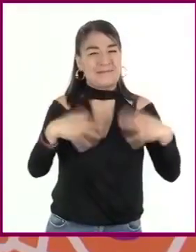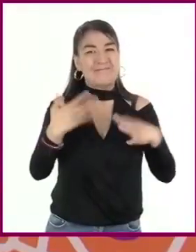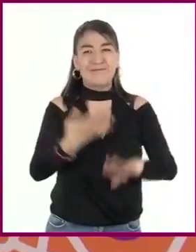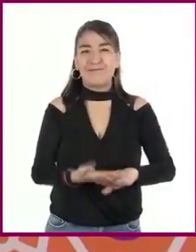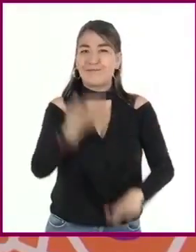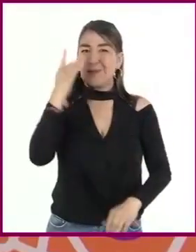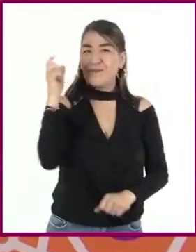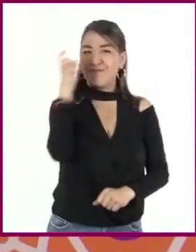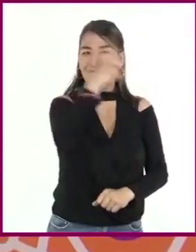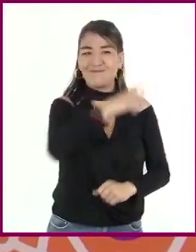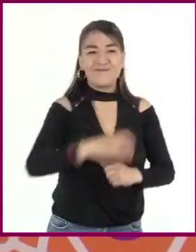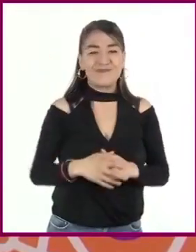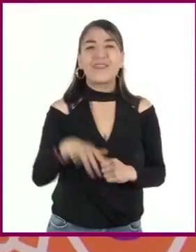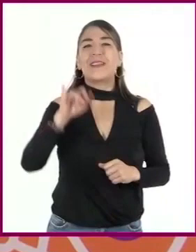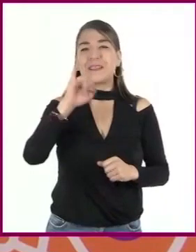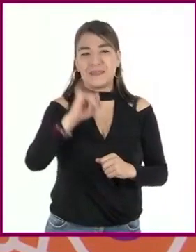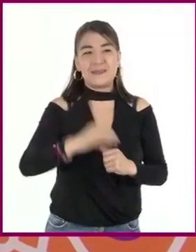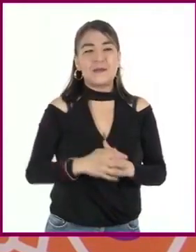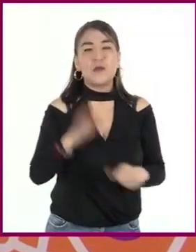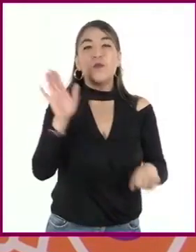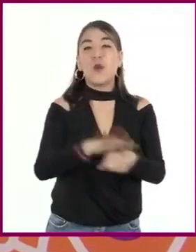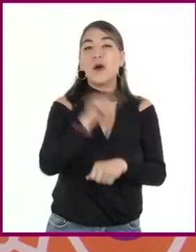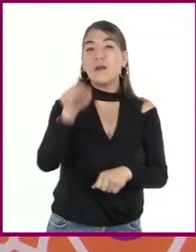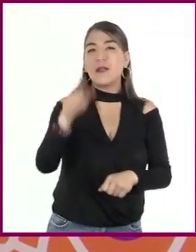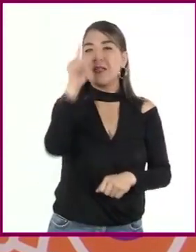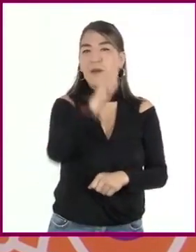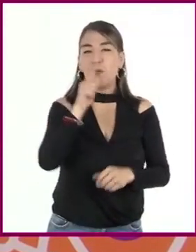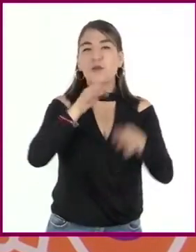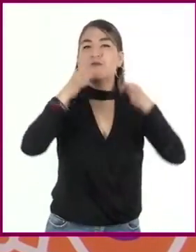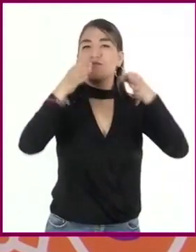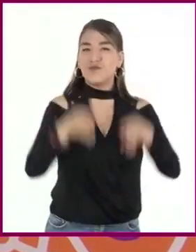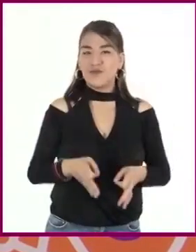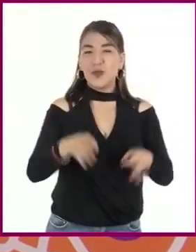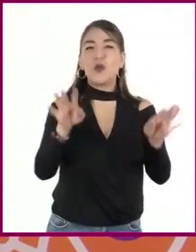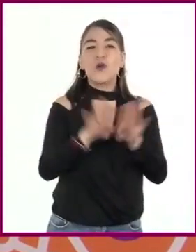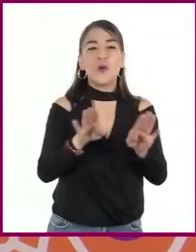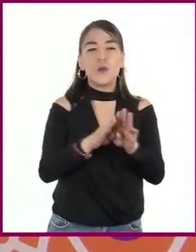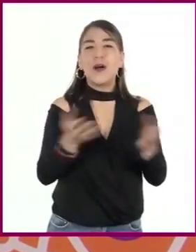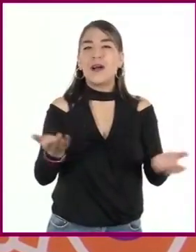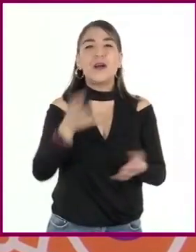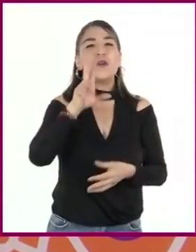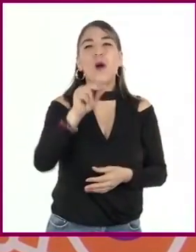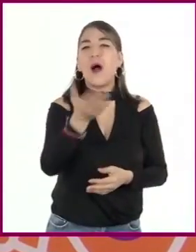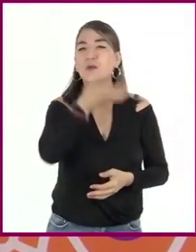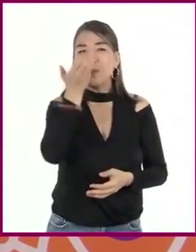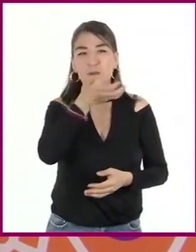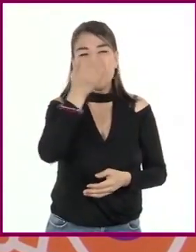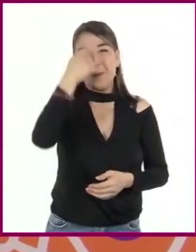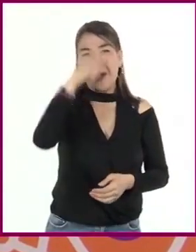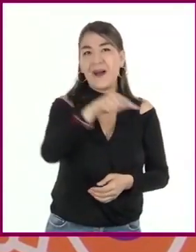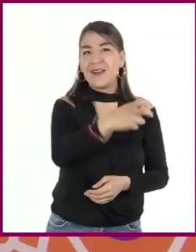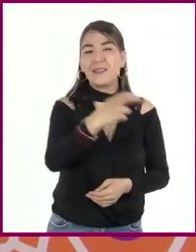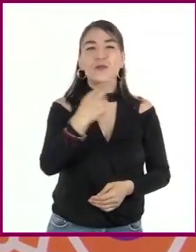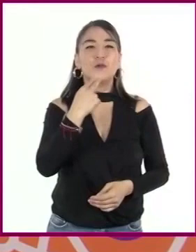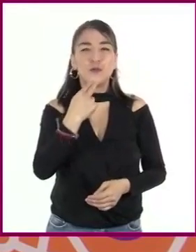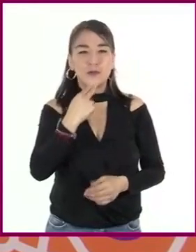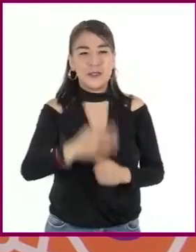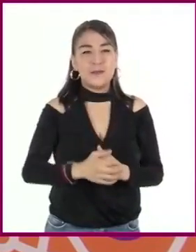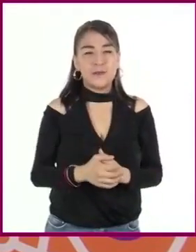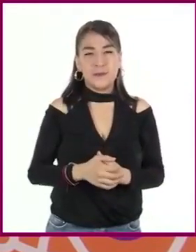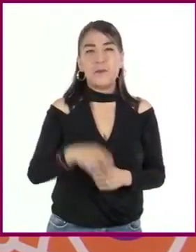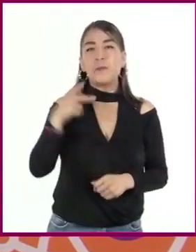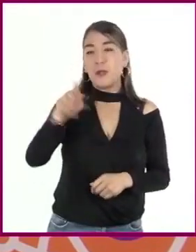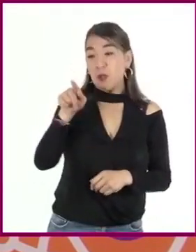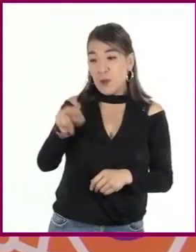complicado. Sí, porque es un lenguaje muy formal que no estamos acostumbrados a usar. Pero para que estés